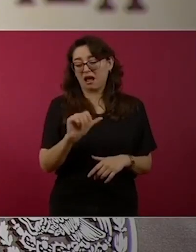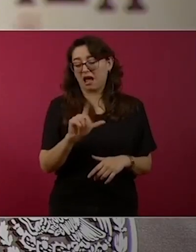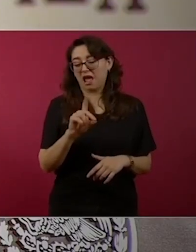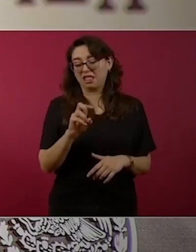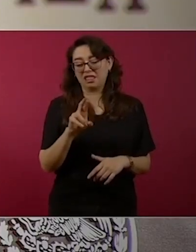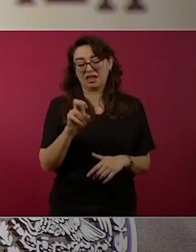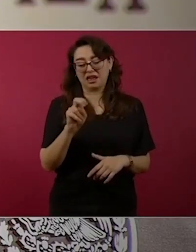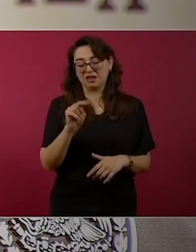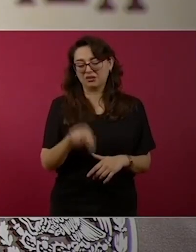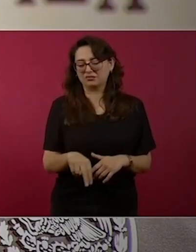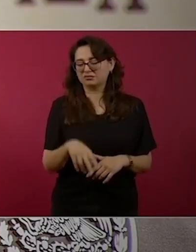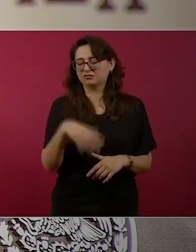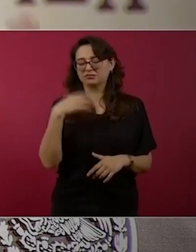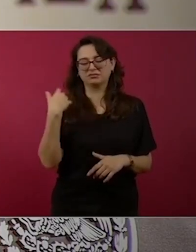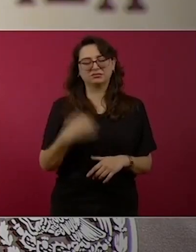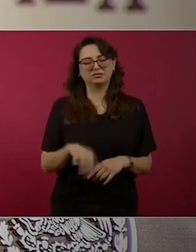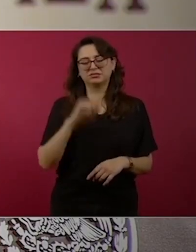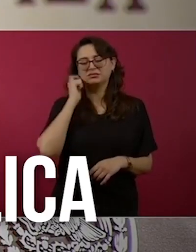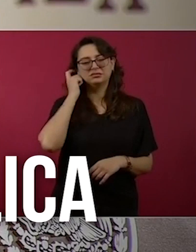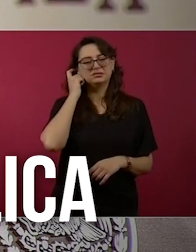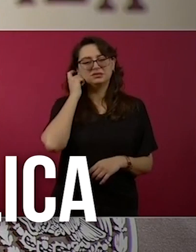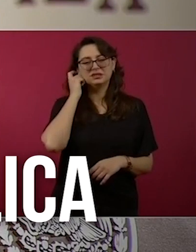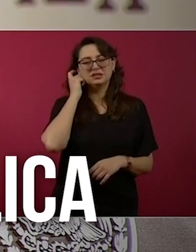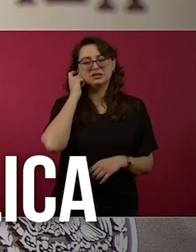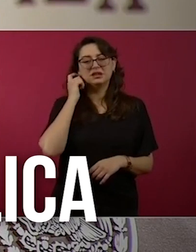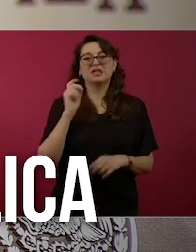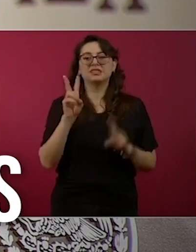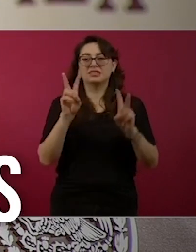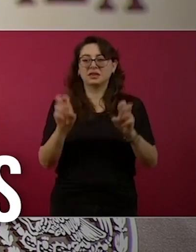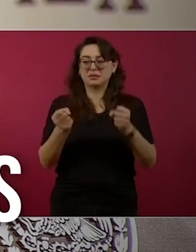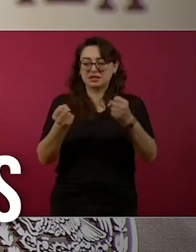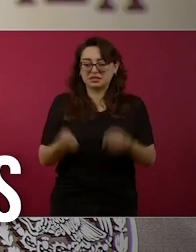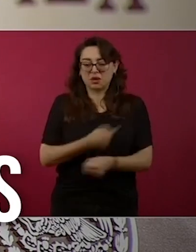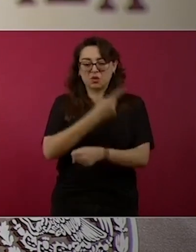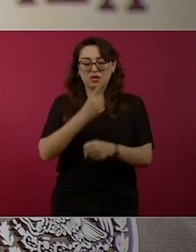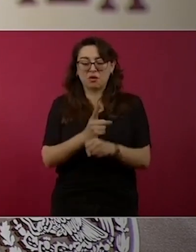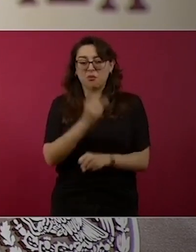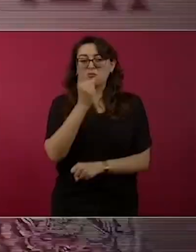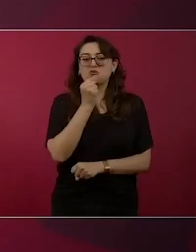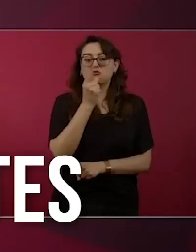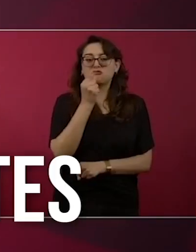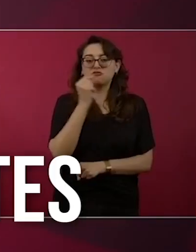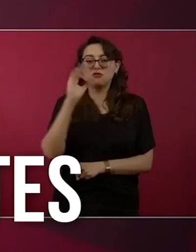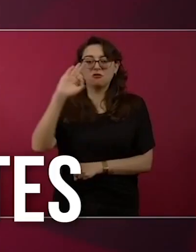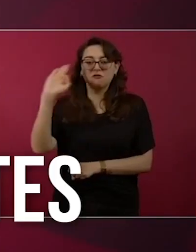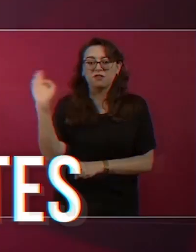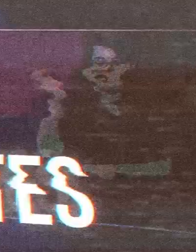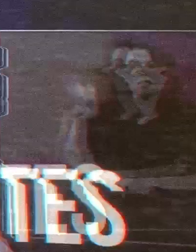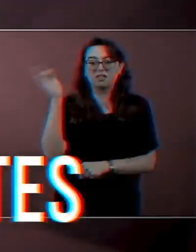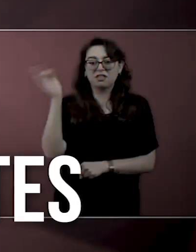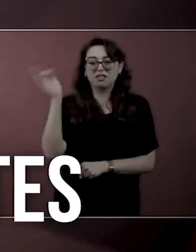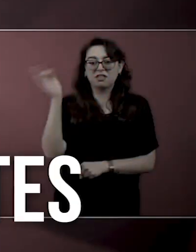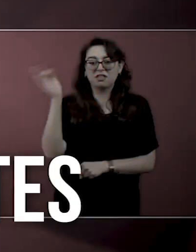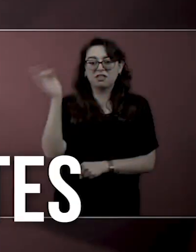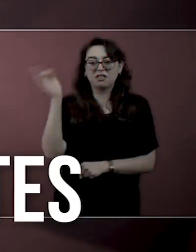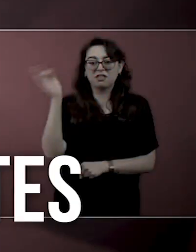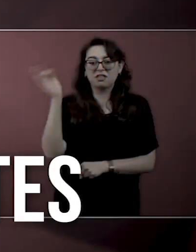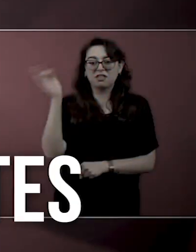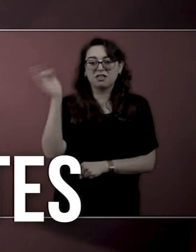de que la seguridad pública estaba en manos de los delincuentes.